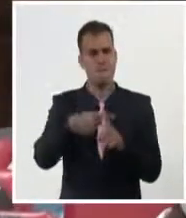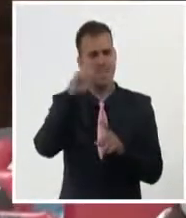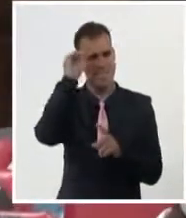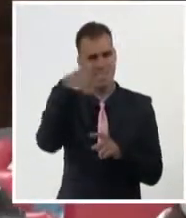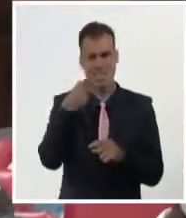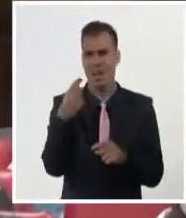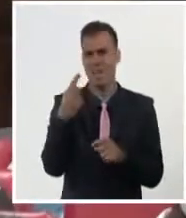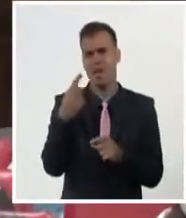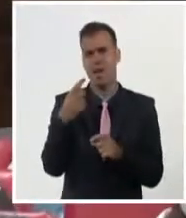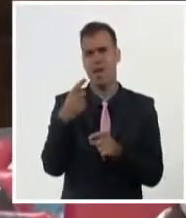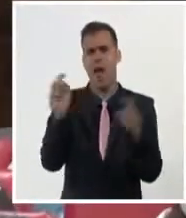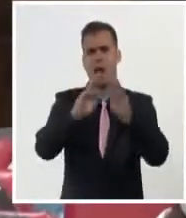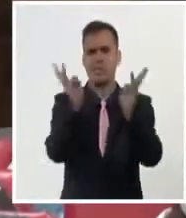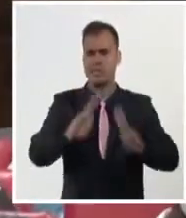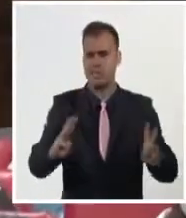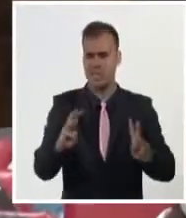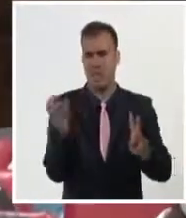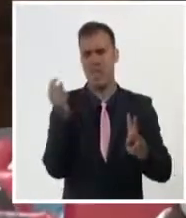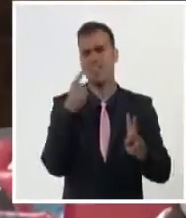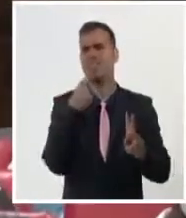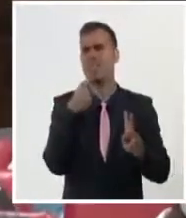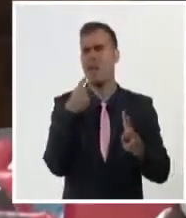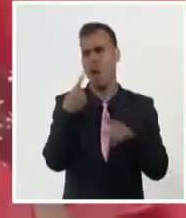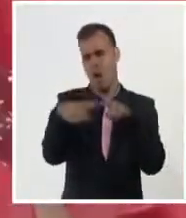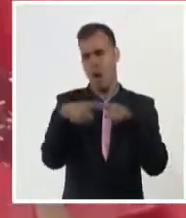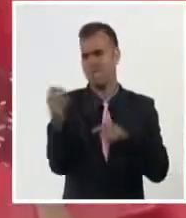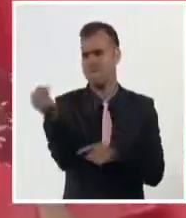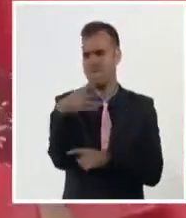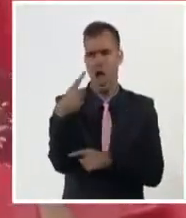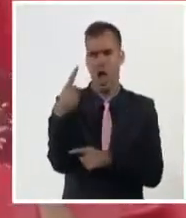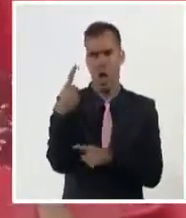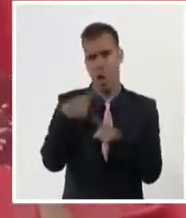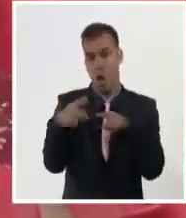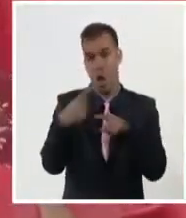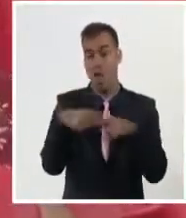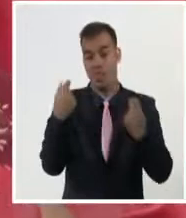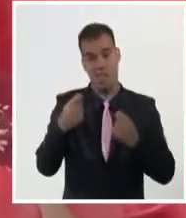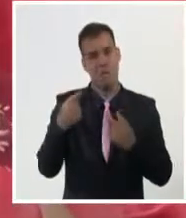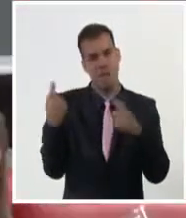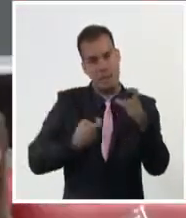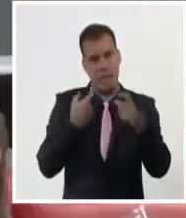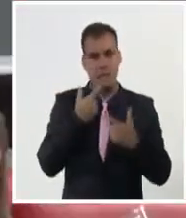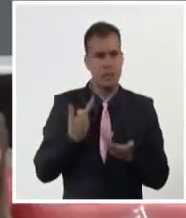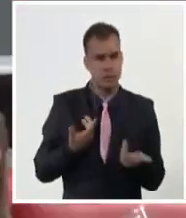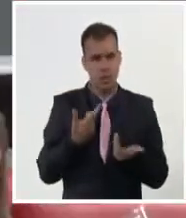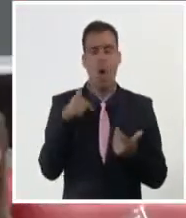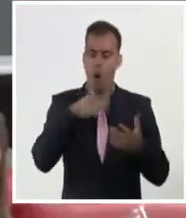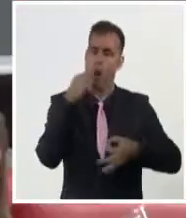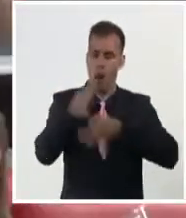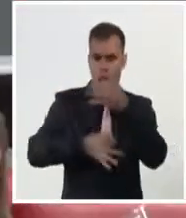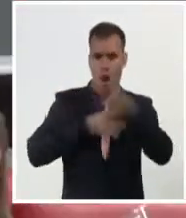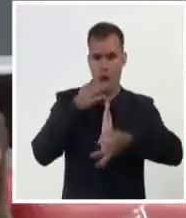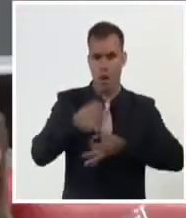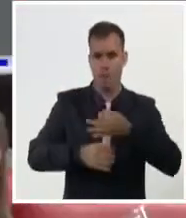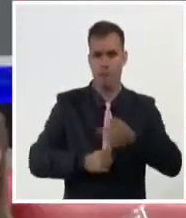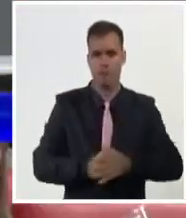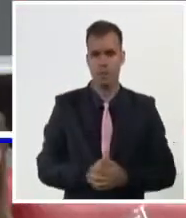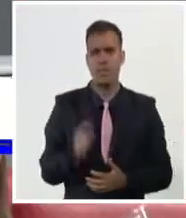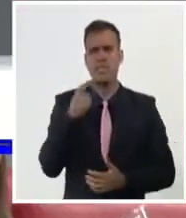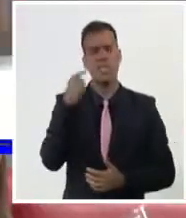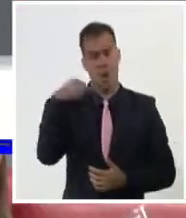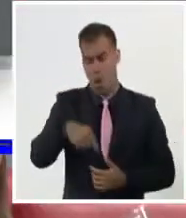subversivas, fundamentalmente en las redes sociales, estuvieron presentes en las intervenciones. Y hoy más que nunca, la vida nos